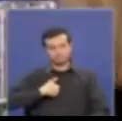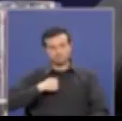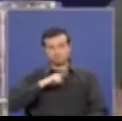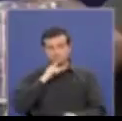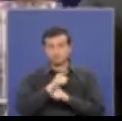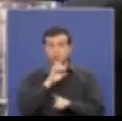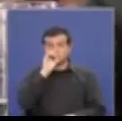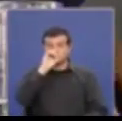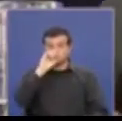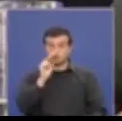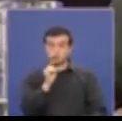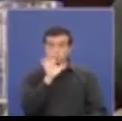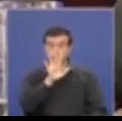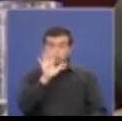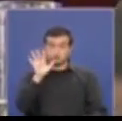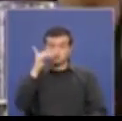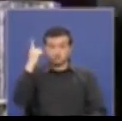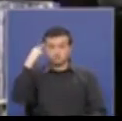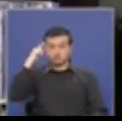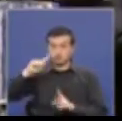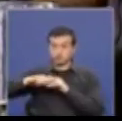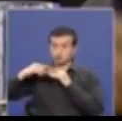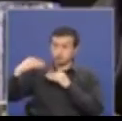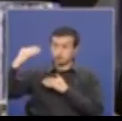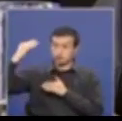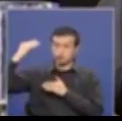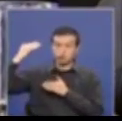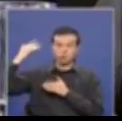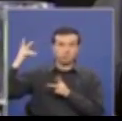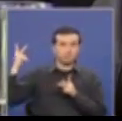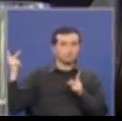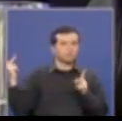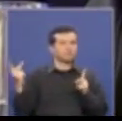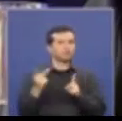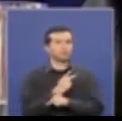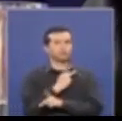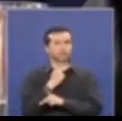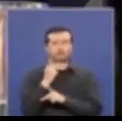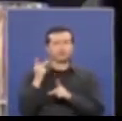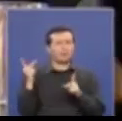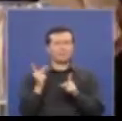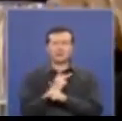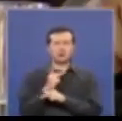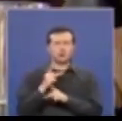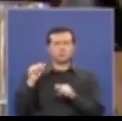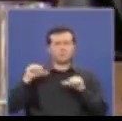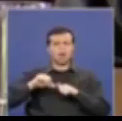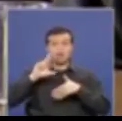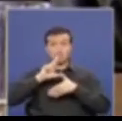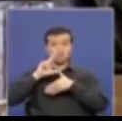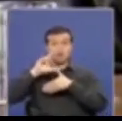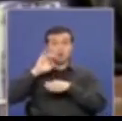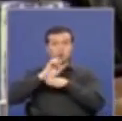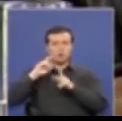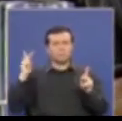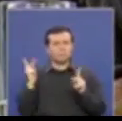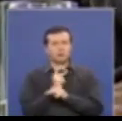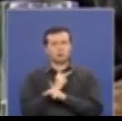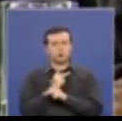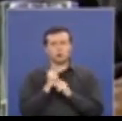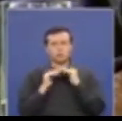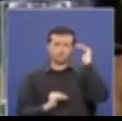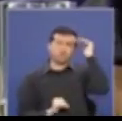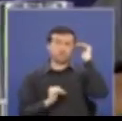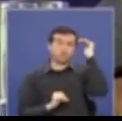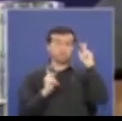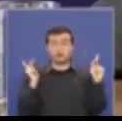Este 0.55 con que iniciamos el gobierno era superior al problema al promedio latinoamericano y estábamos entre los tres países más